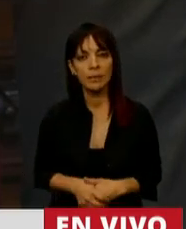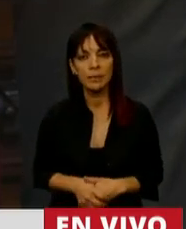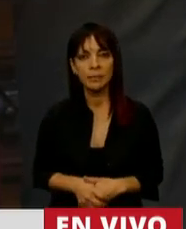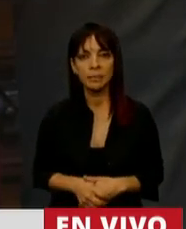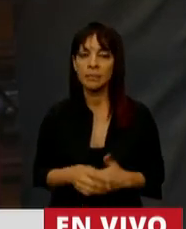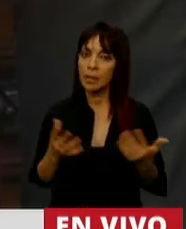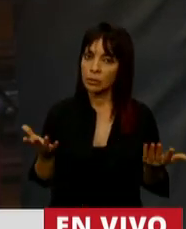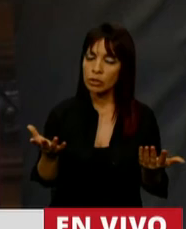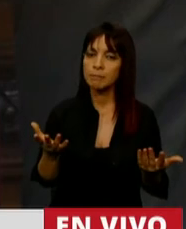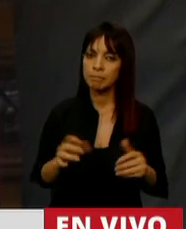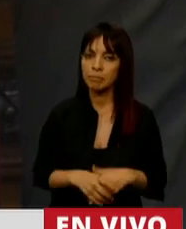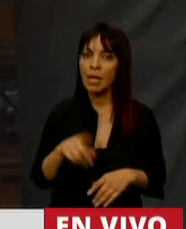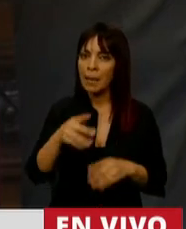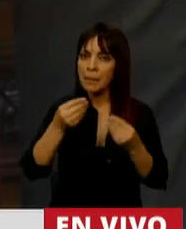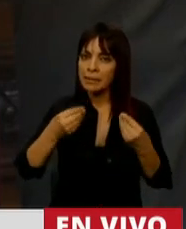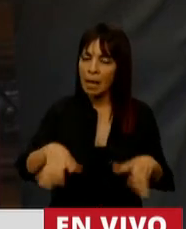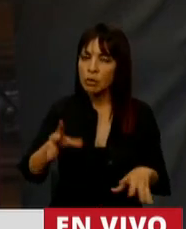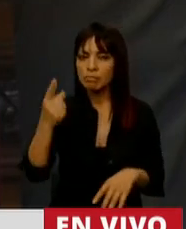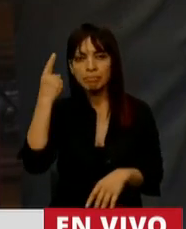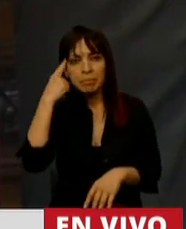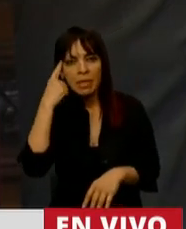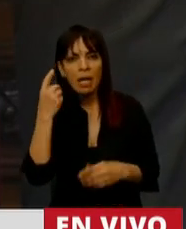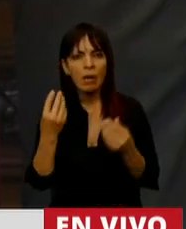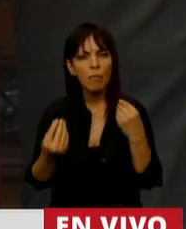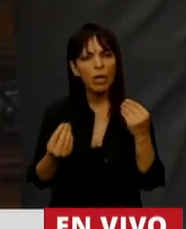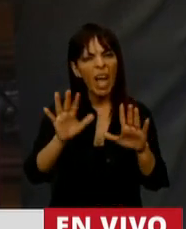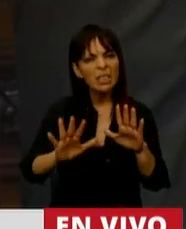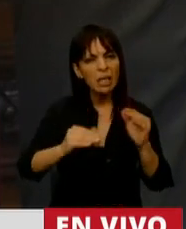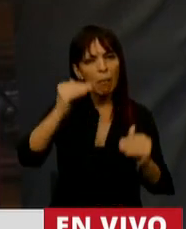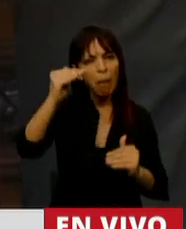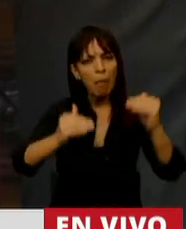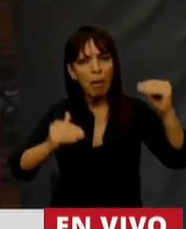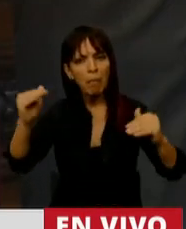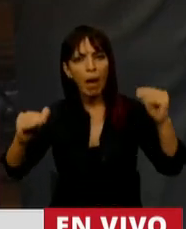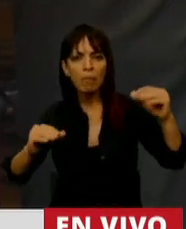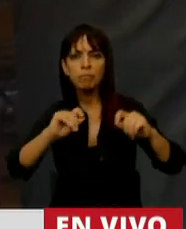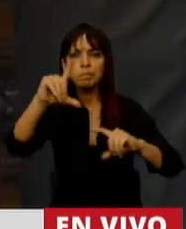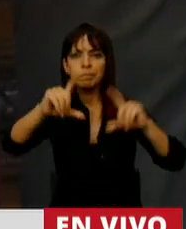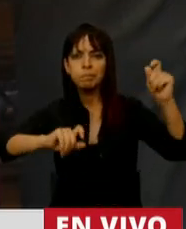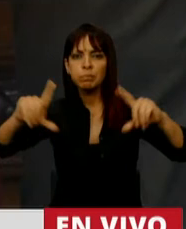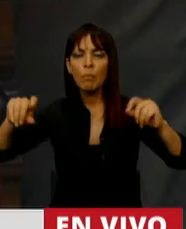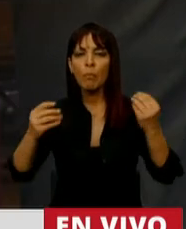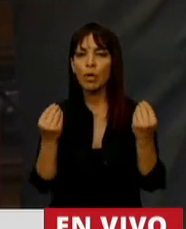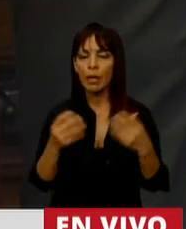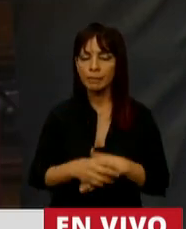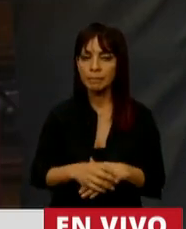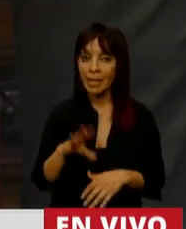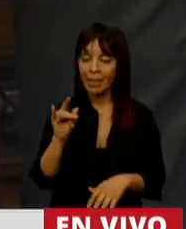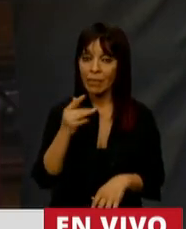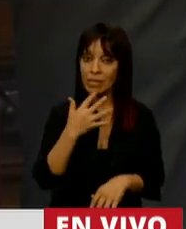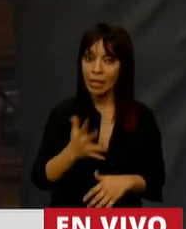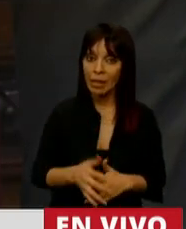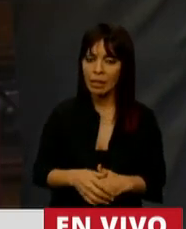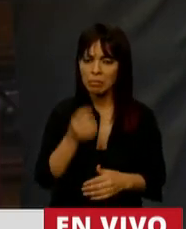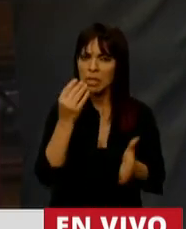Entonces, ahí nos empezamos a ver y a preguntar el porqué de esta discrecionalidad. Y es algo que nos cuesta entender. Porque si estaban